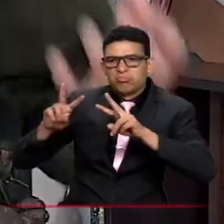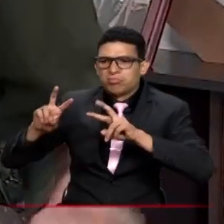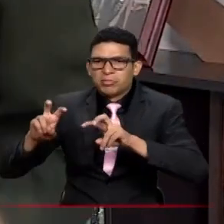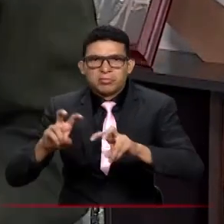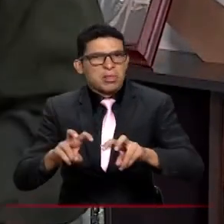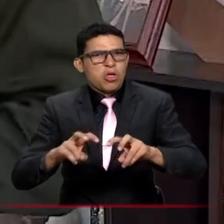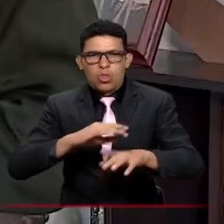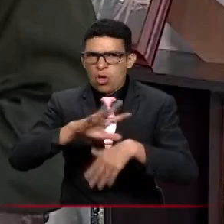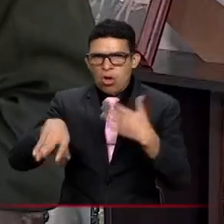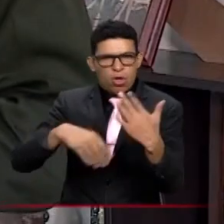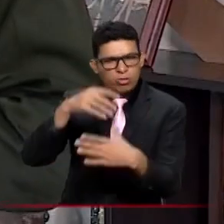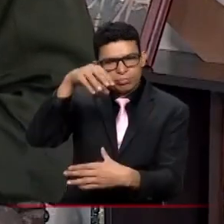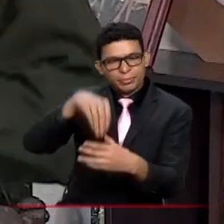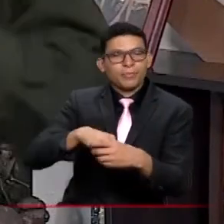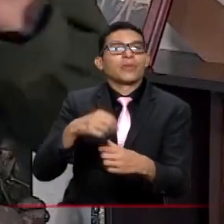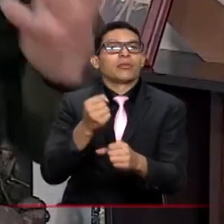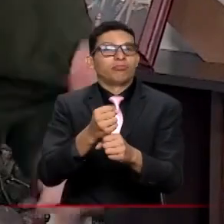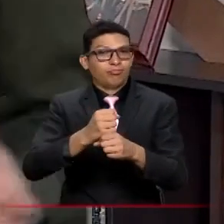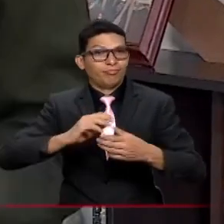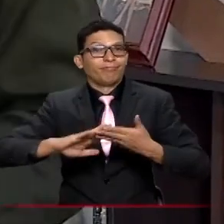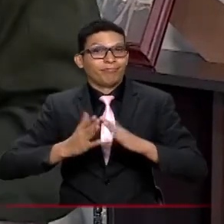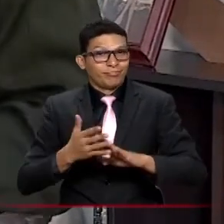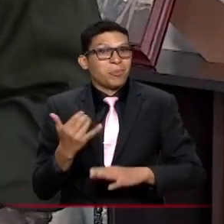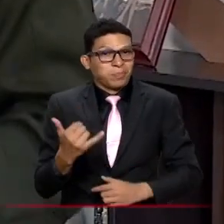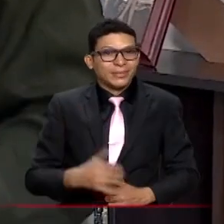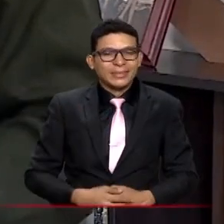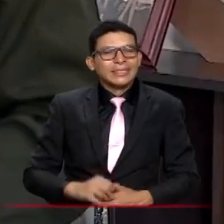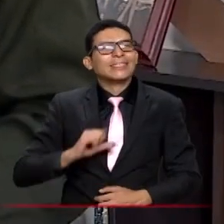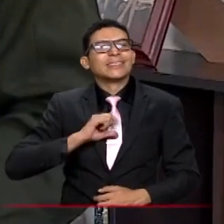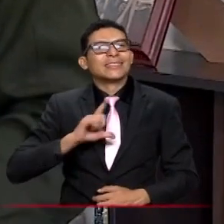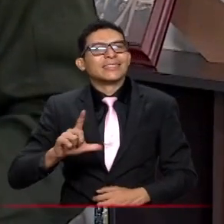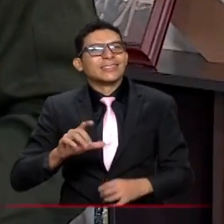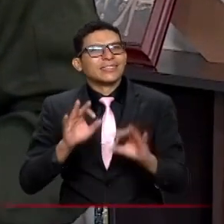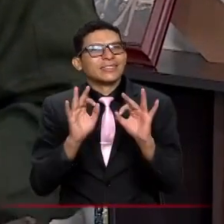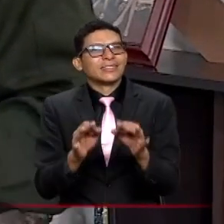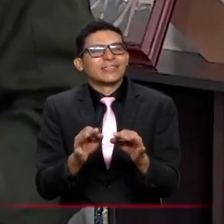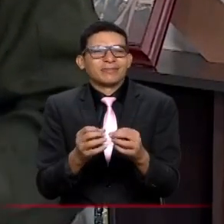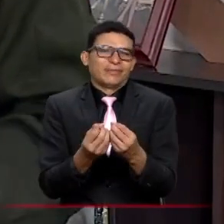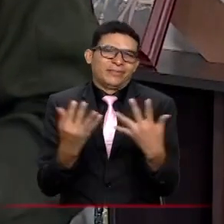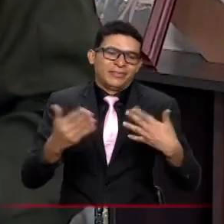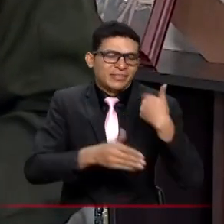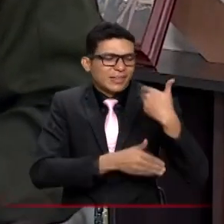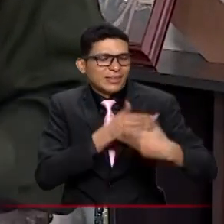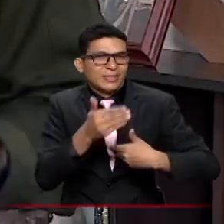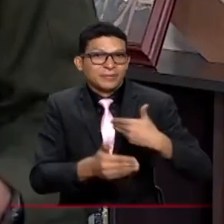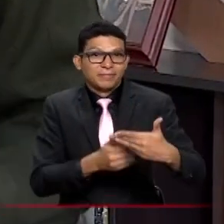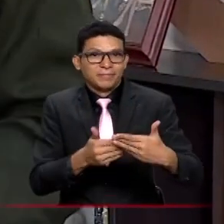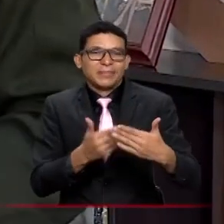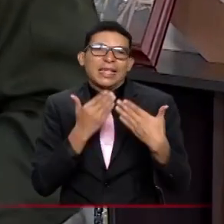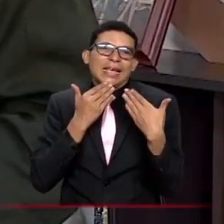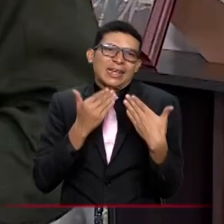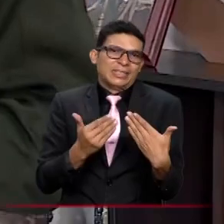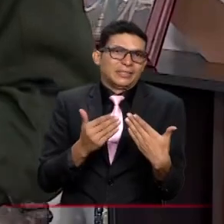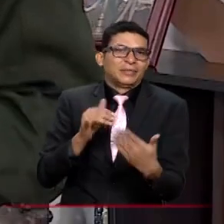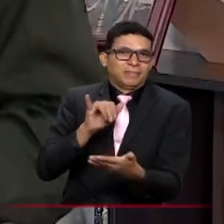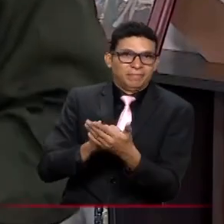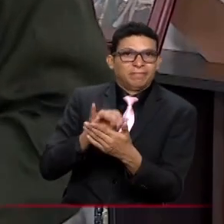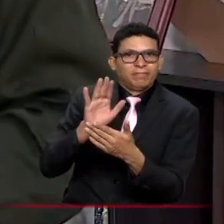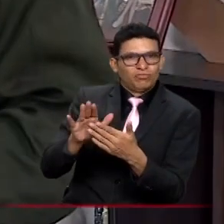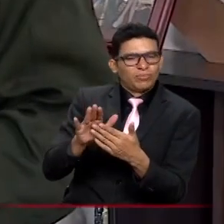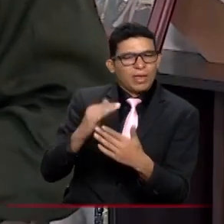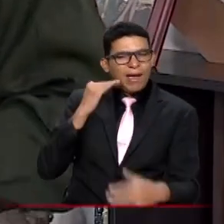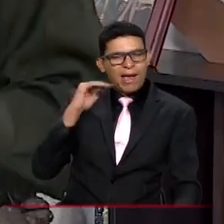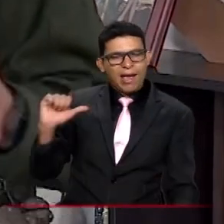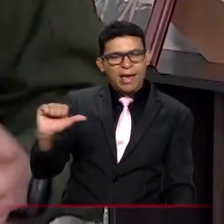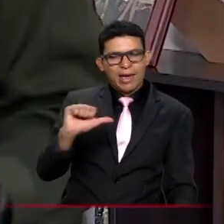investigaciones, trabajo con la comunidad y siendo líderes de muchos procesos, y gracias al toque